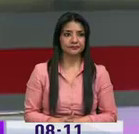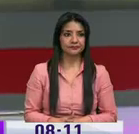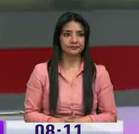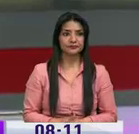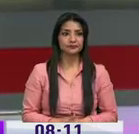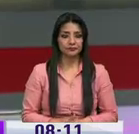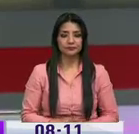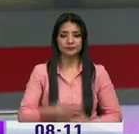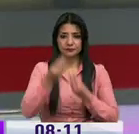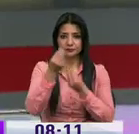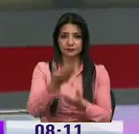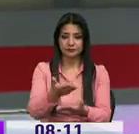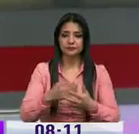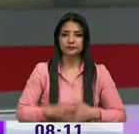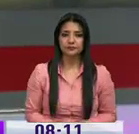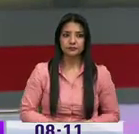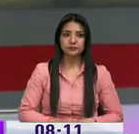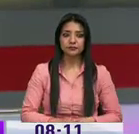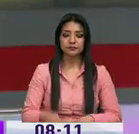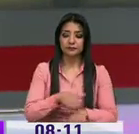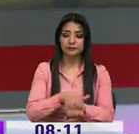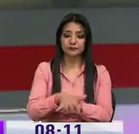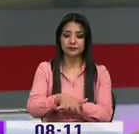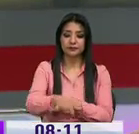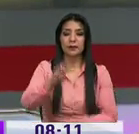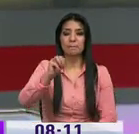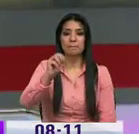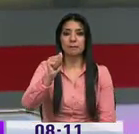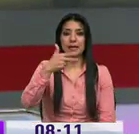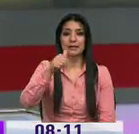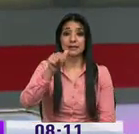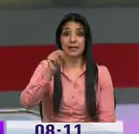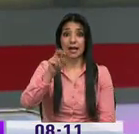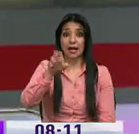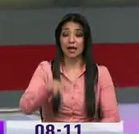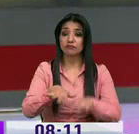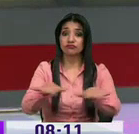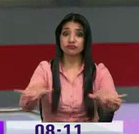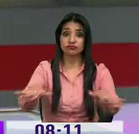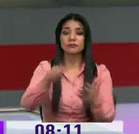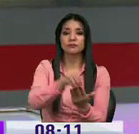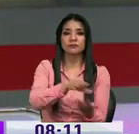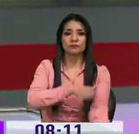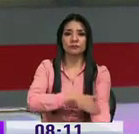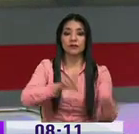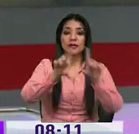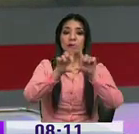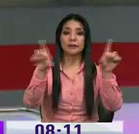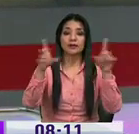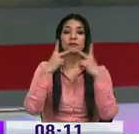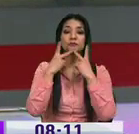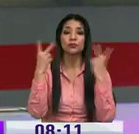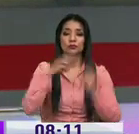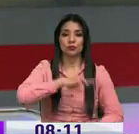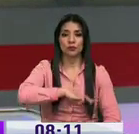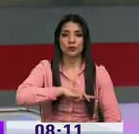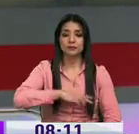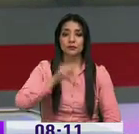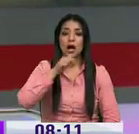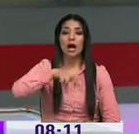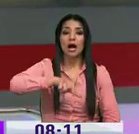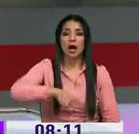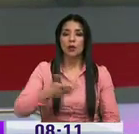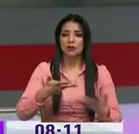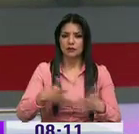Les contamos que la recuperación del río Machángara y sus afluentes es un proyecto que lleva adelante la empresa pública metropolitana de agua potable a través